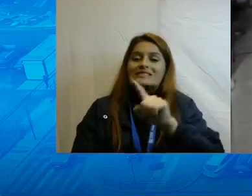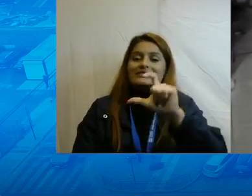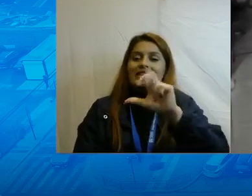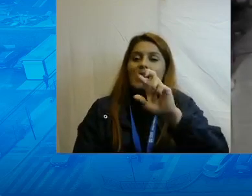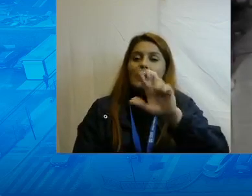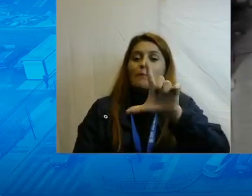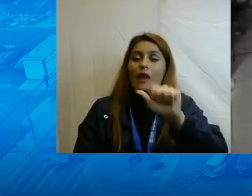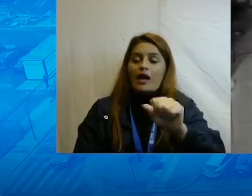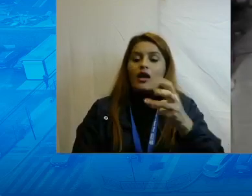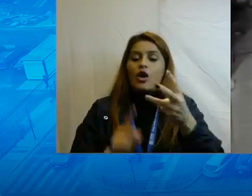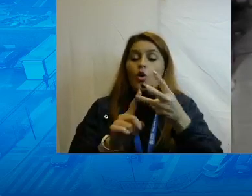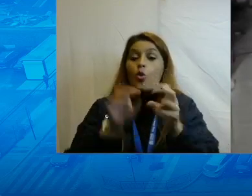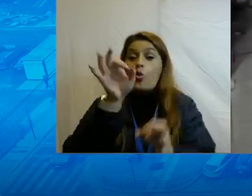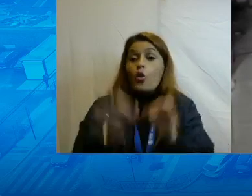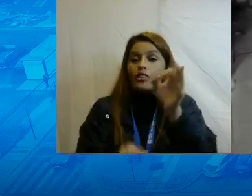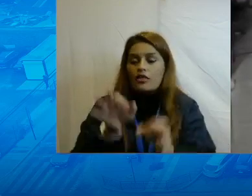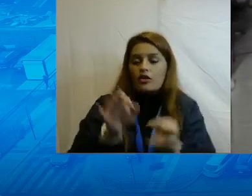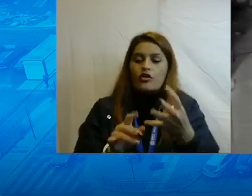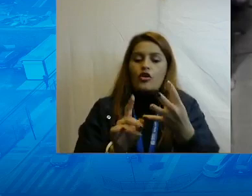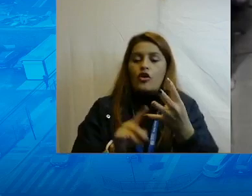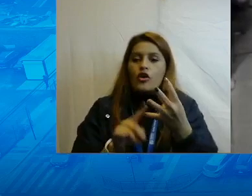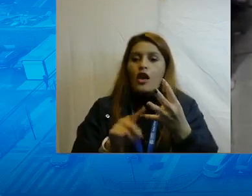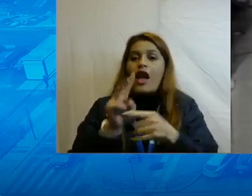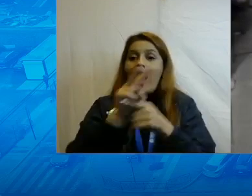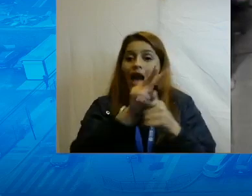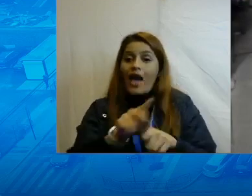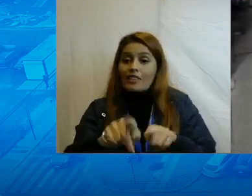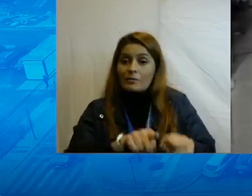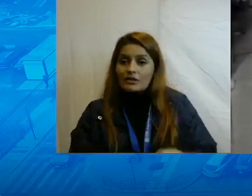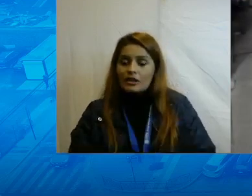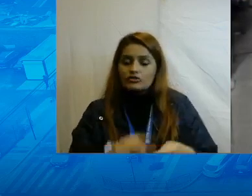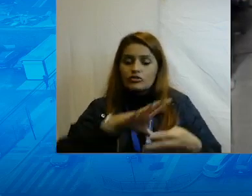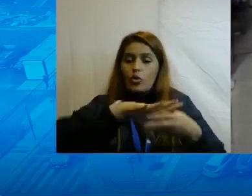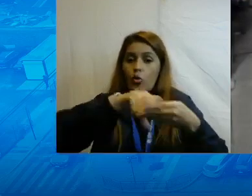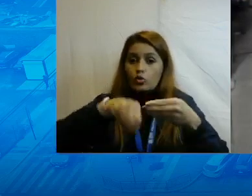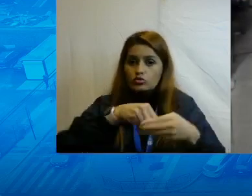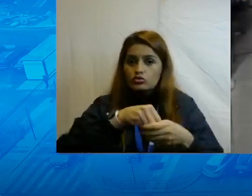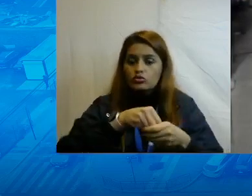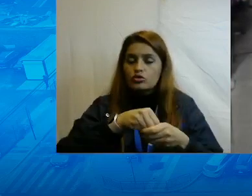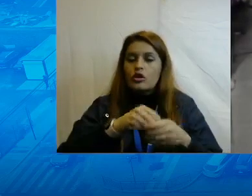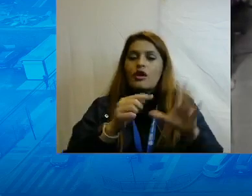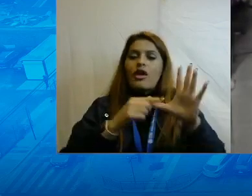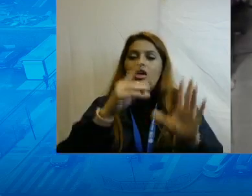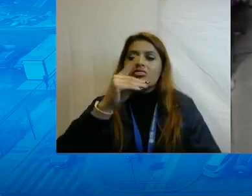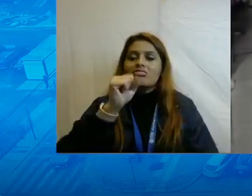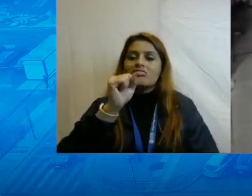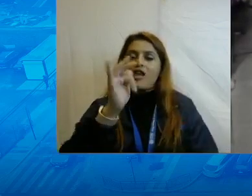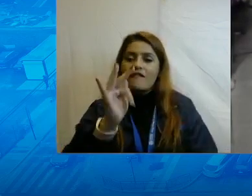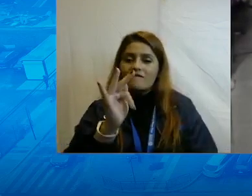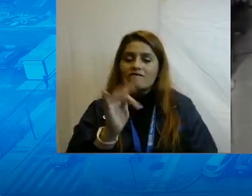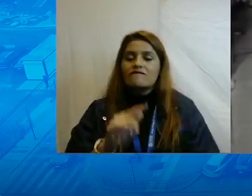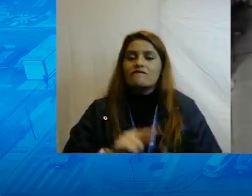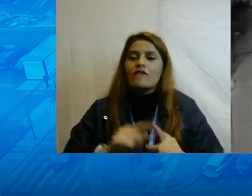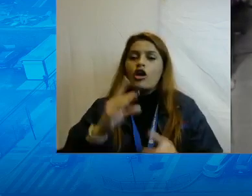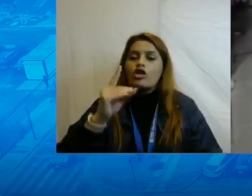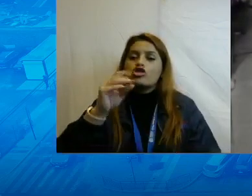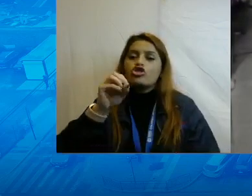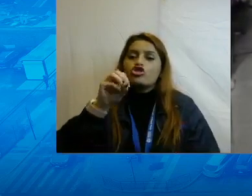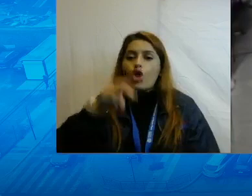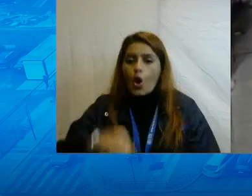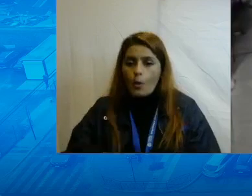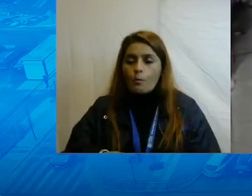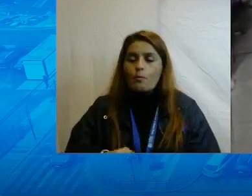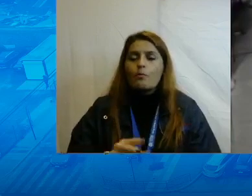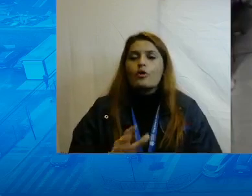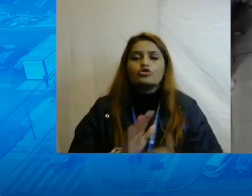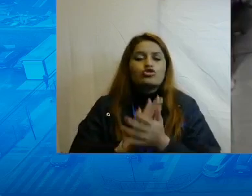Jurídico, Administración, han estado DAF también, Dirección de Obras.